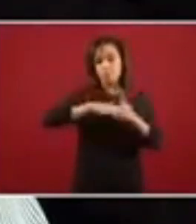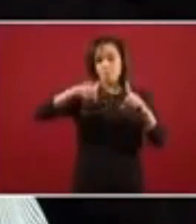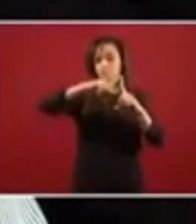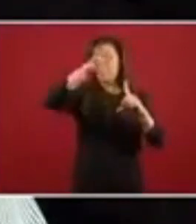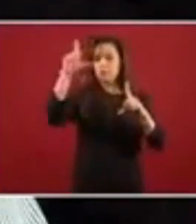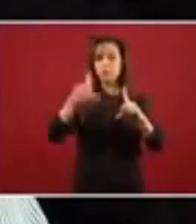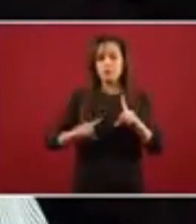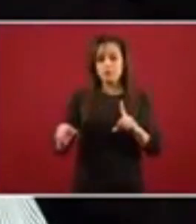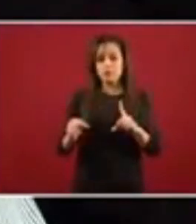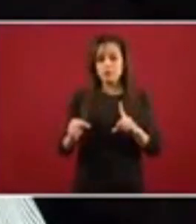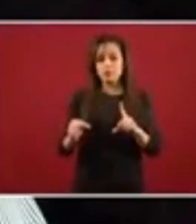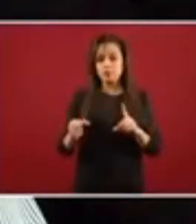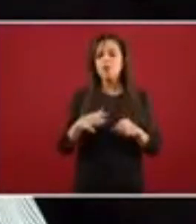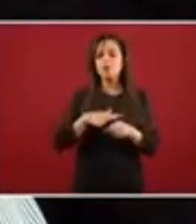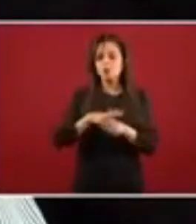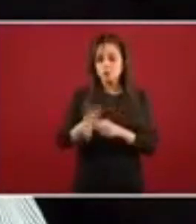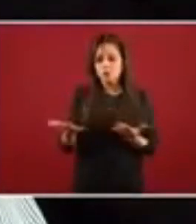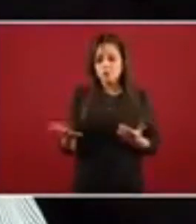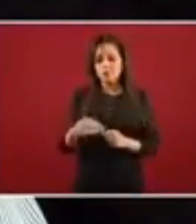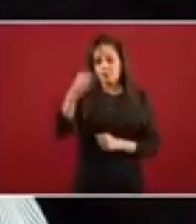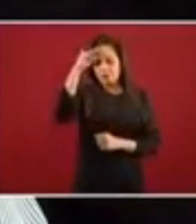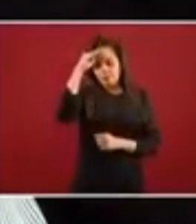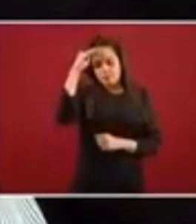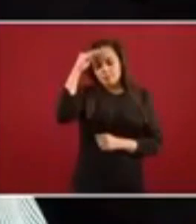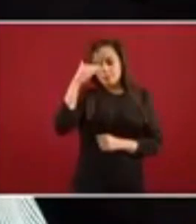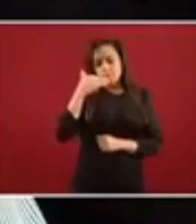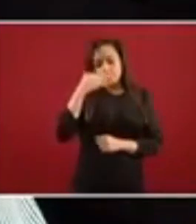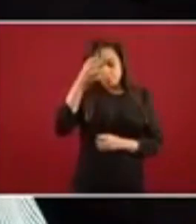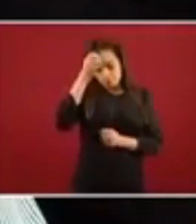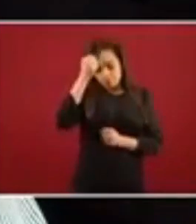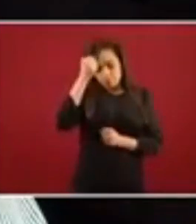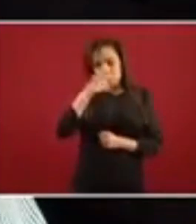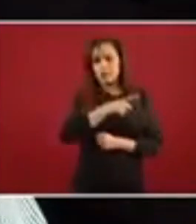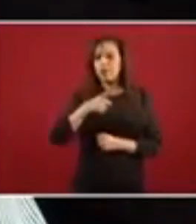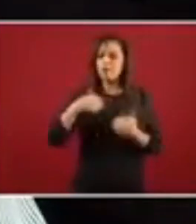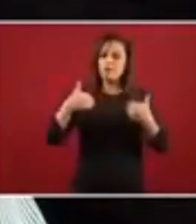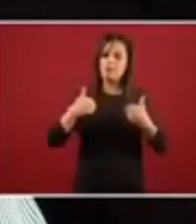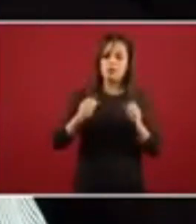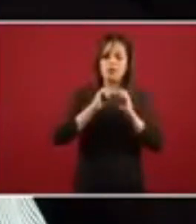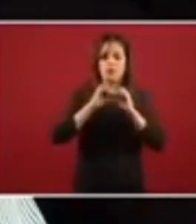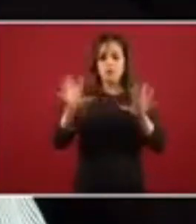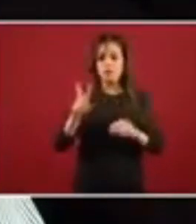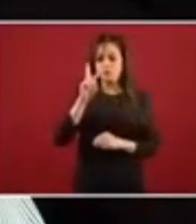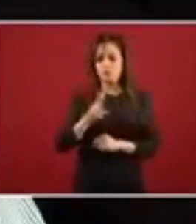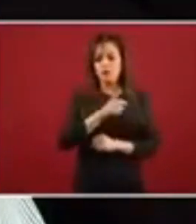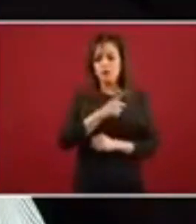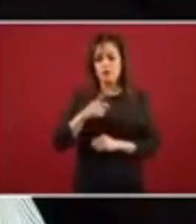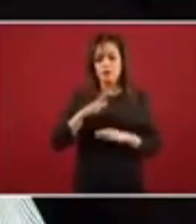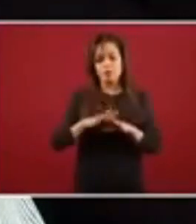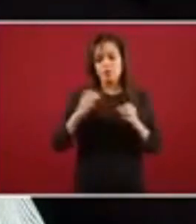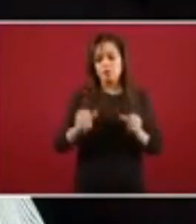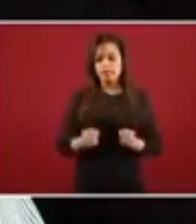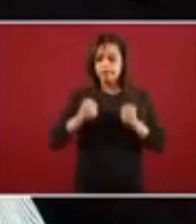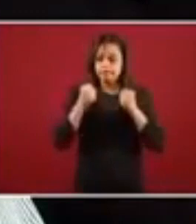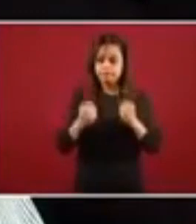es a una reflexión en donde quede muy claro que se requiere reforzar el cumplimiento real de estas